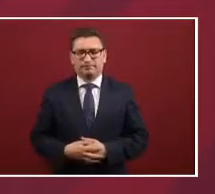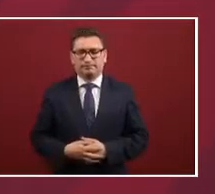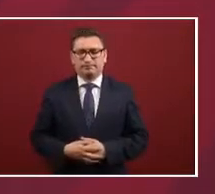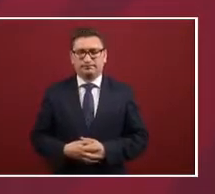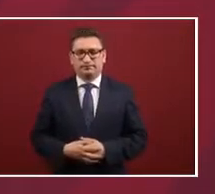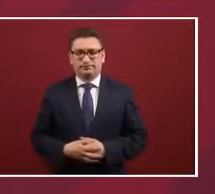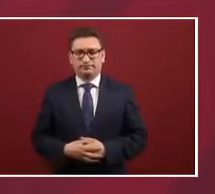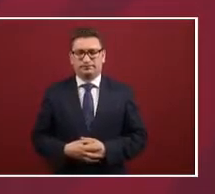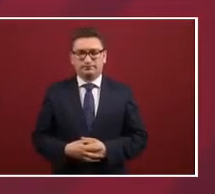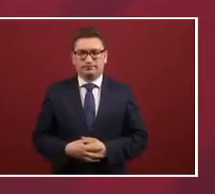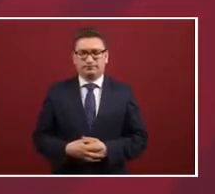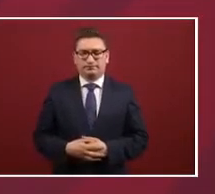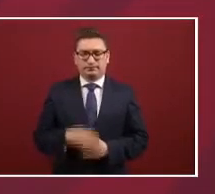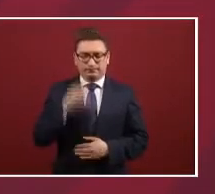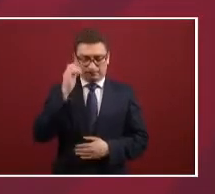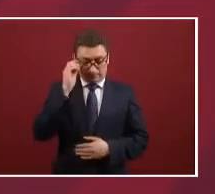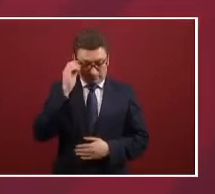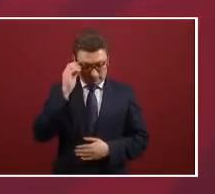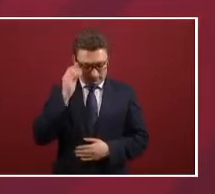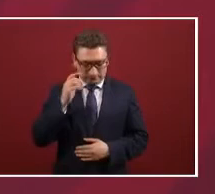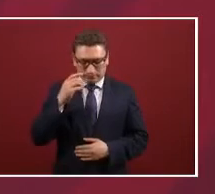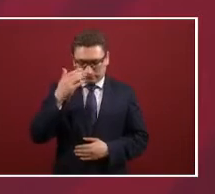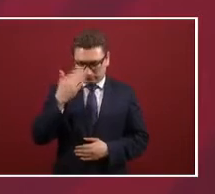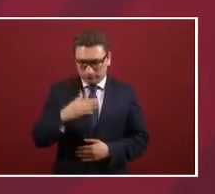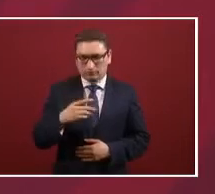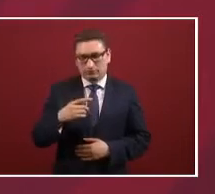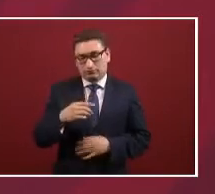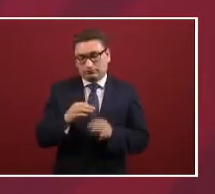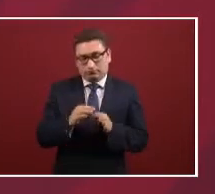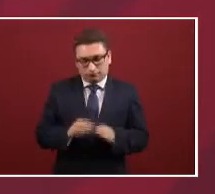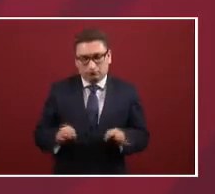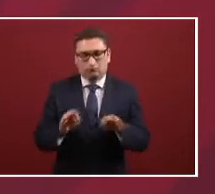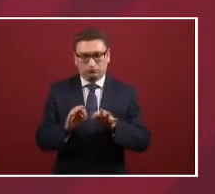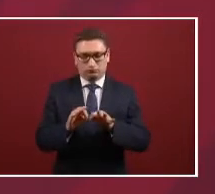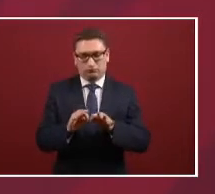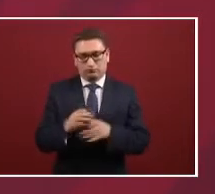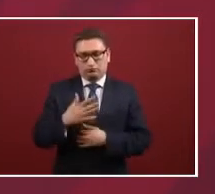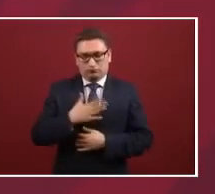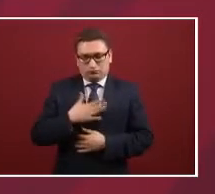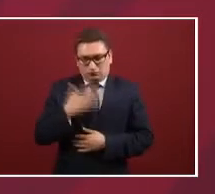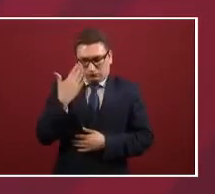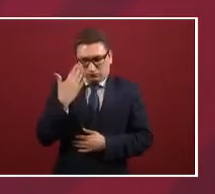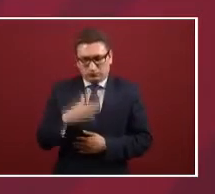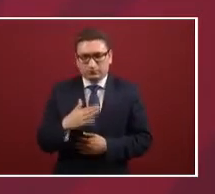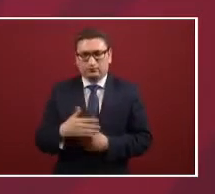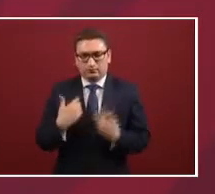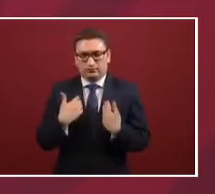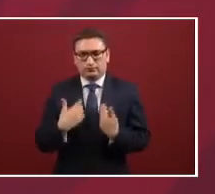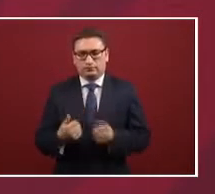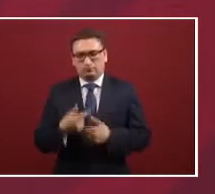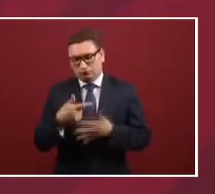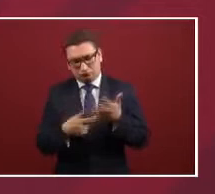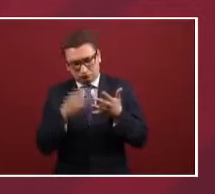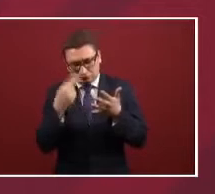delicadeza de nuestra parte yo asumo para que